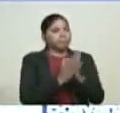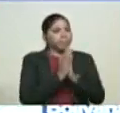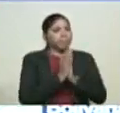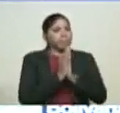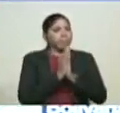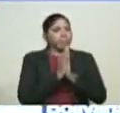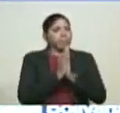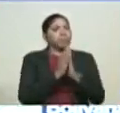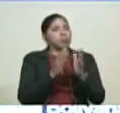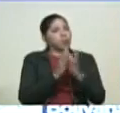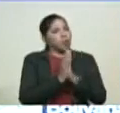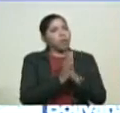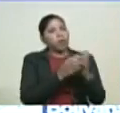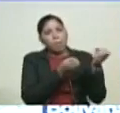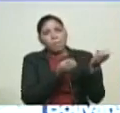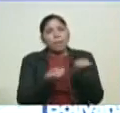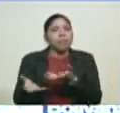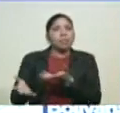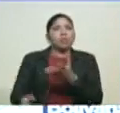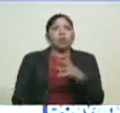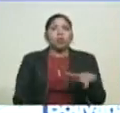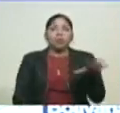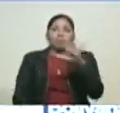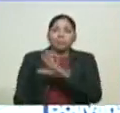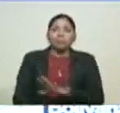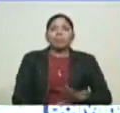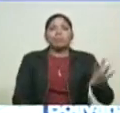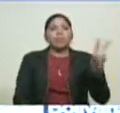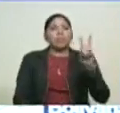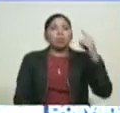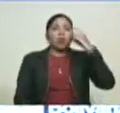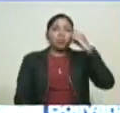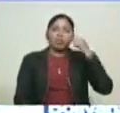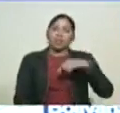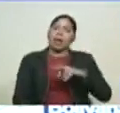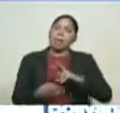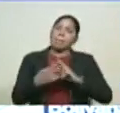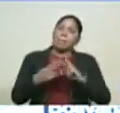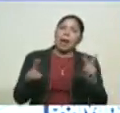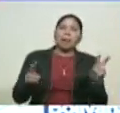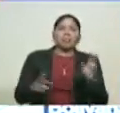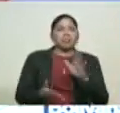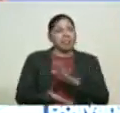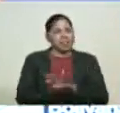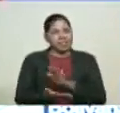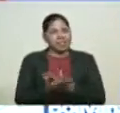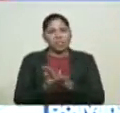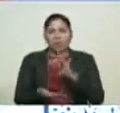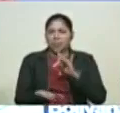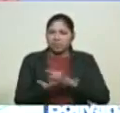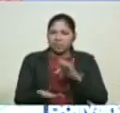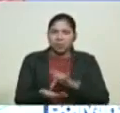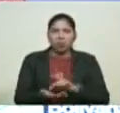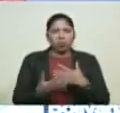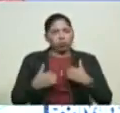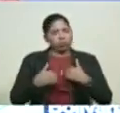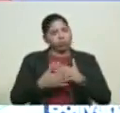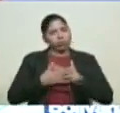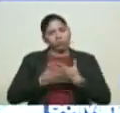sus bendiciones a toda Venezuela para que sea un día de paz, de democracia, de libertad, de participación. Estoy a las